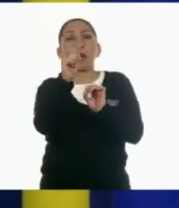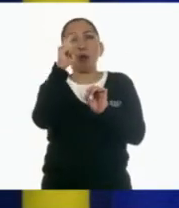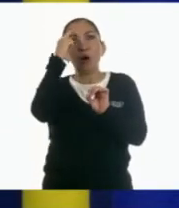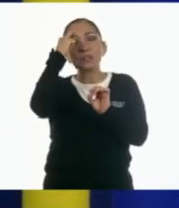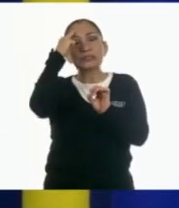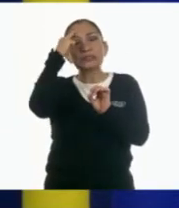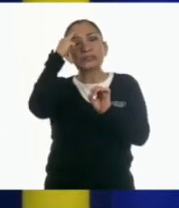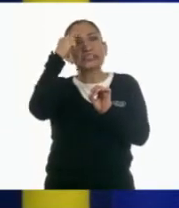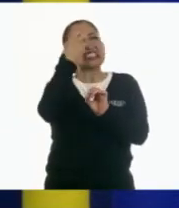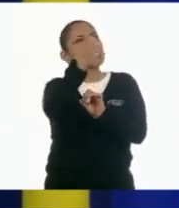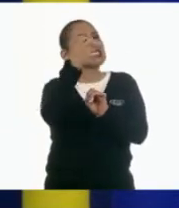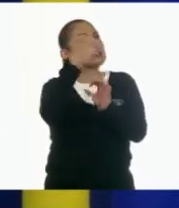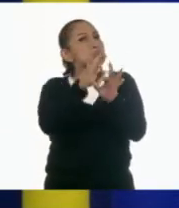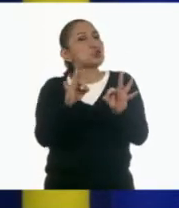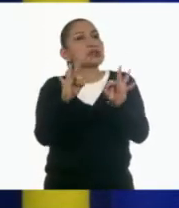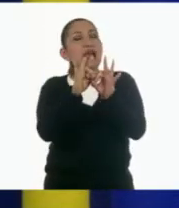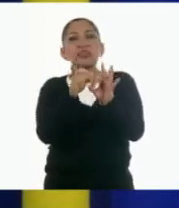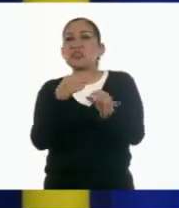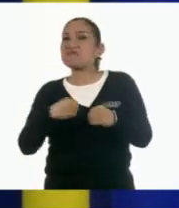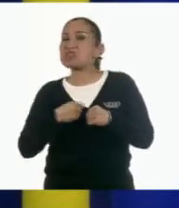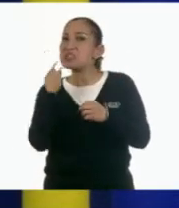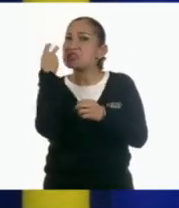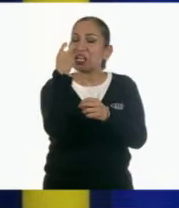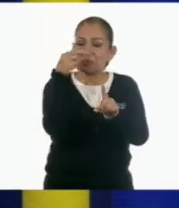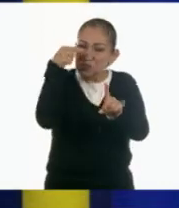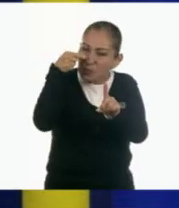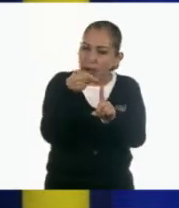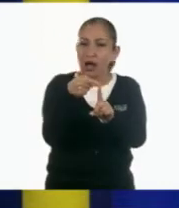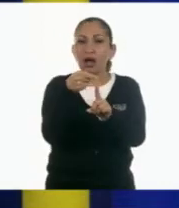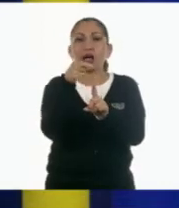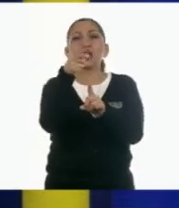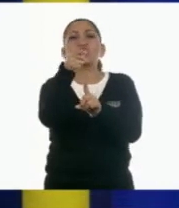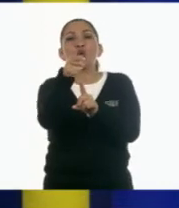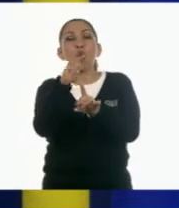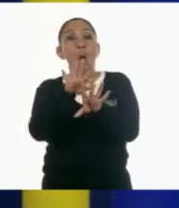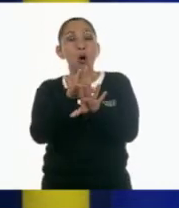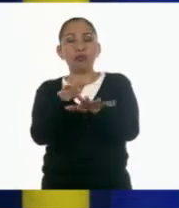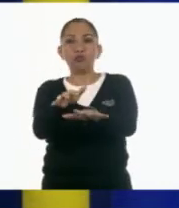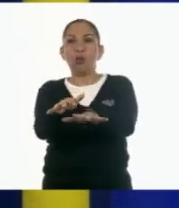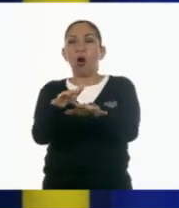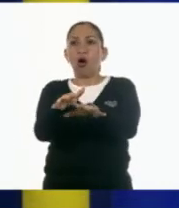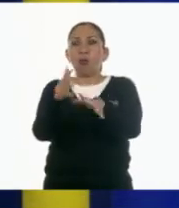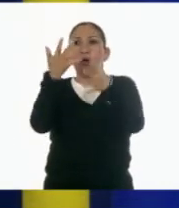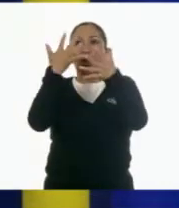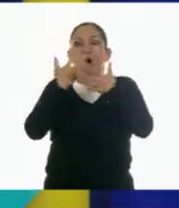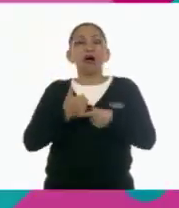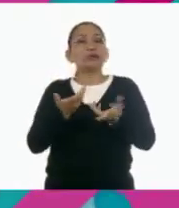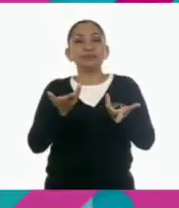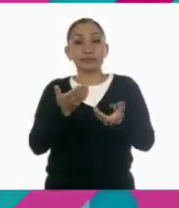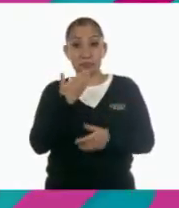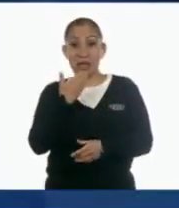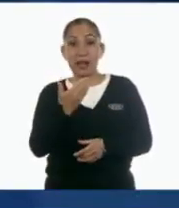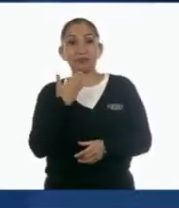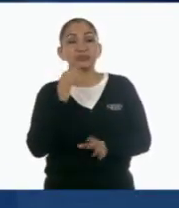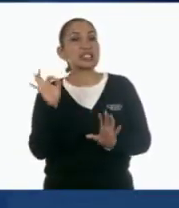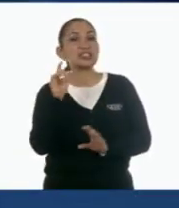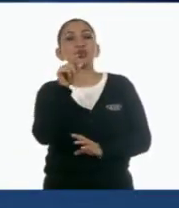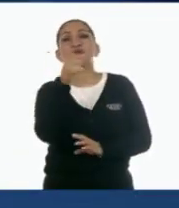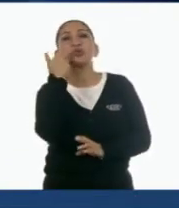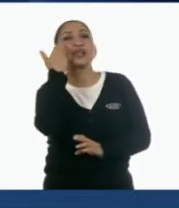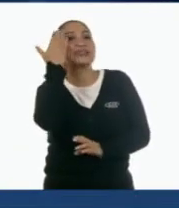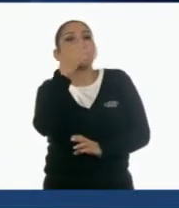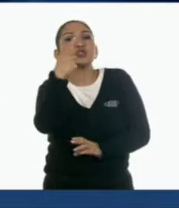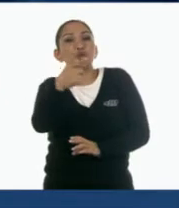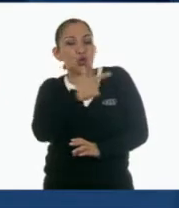este momento de tu vida? ¿Qué te causó gran impacto? Muy bien, María. Si quisiera saber sobre